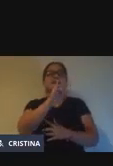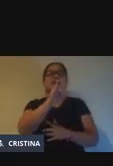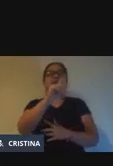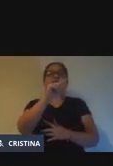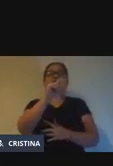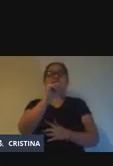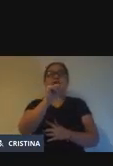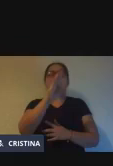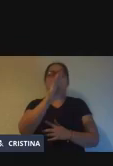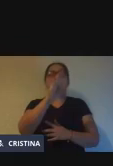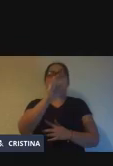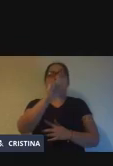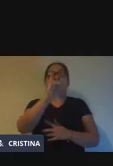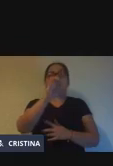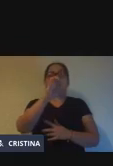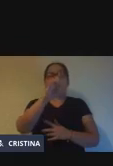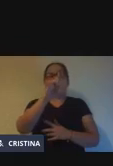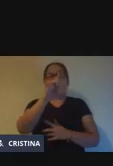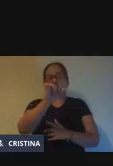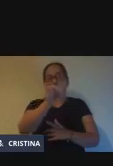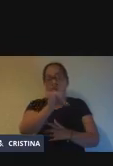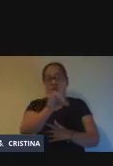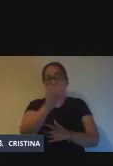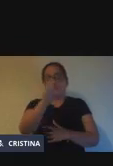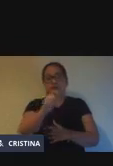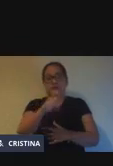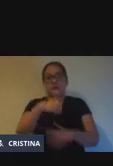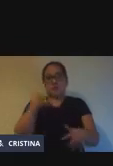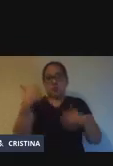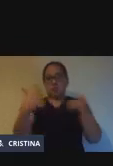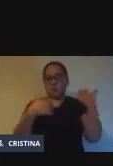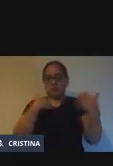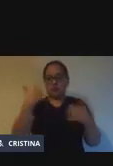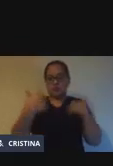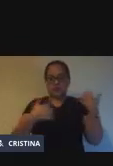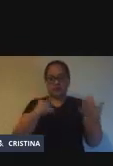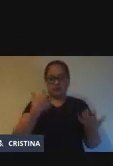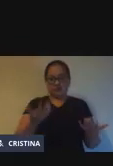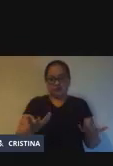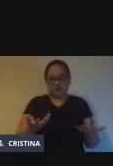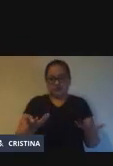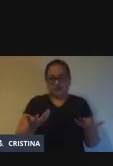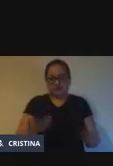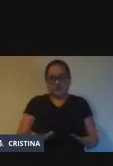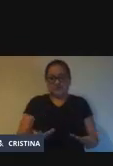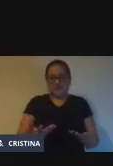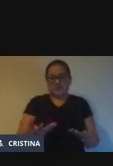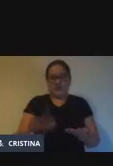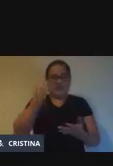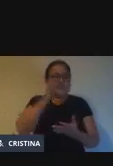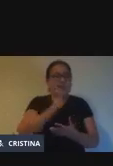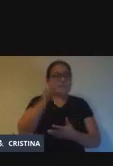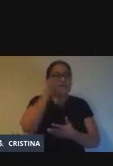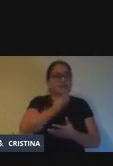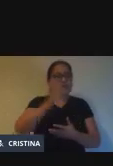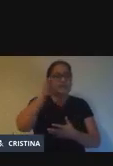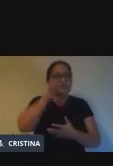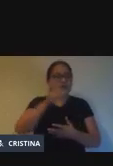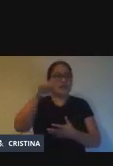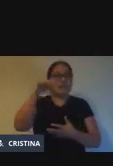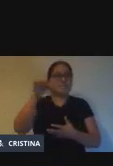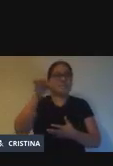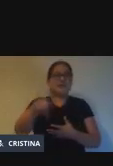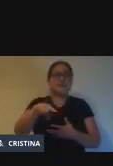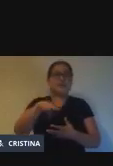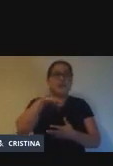factor emocional que supera es decir, es un estado permanente de ira,